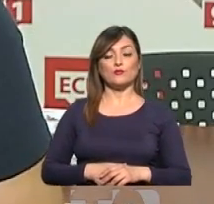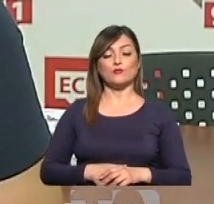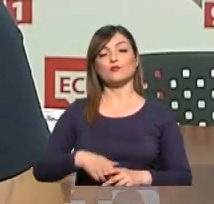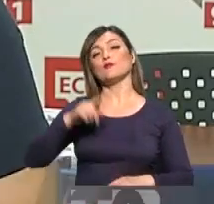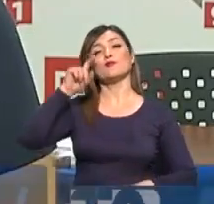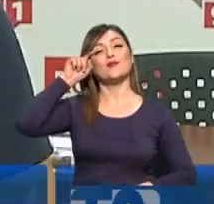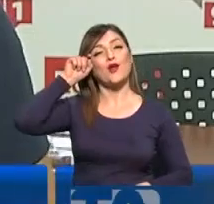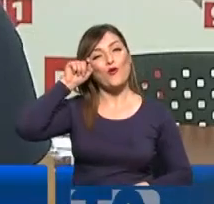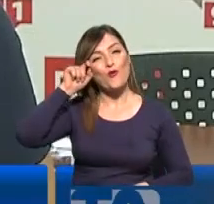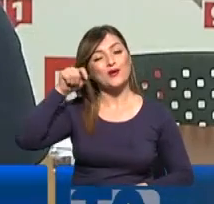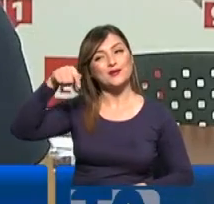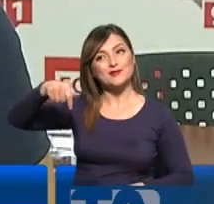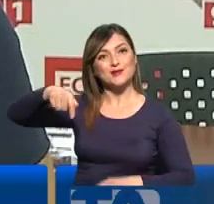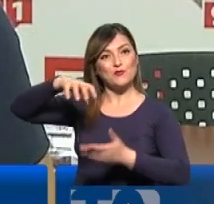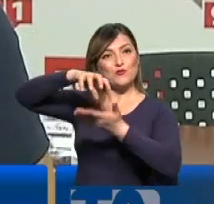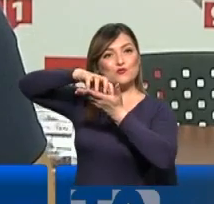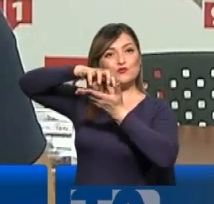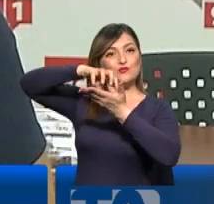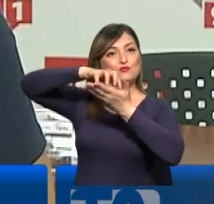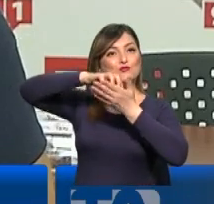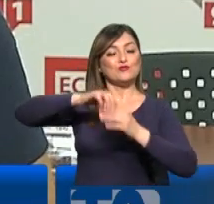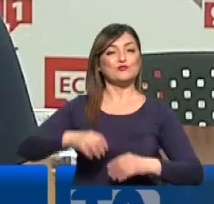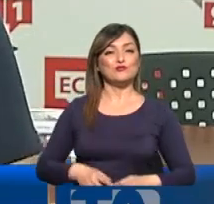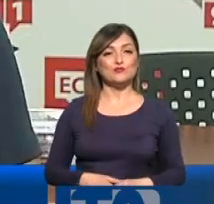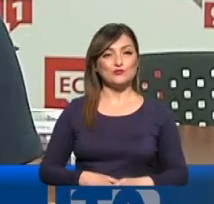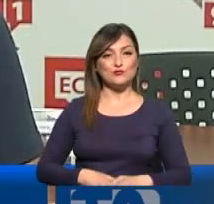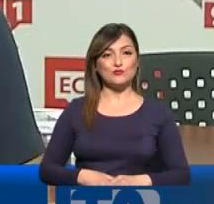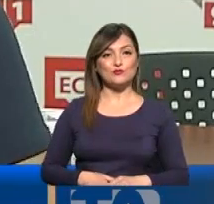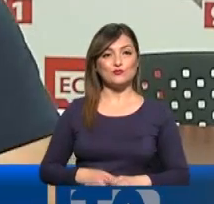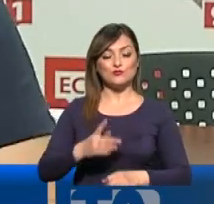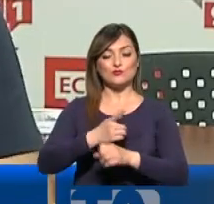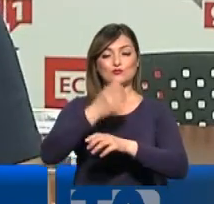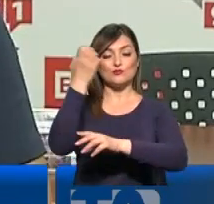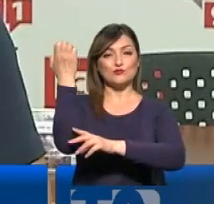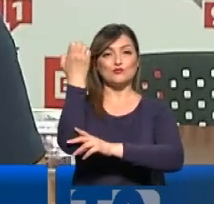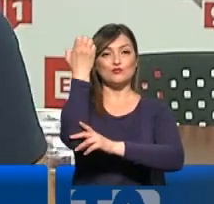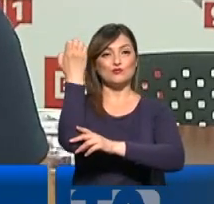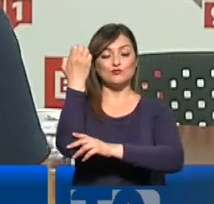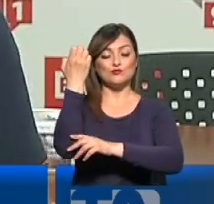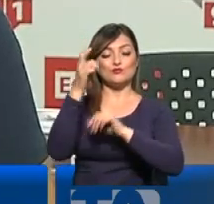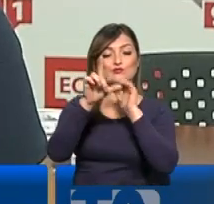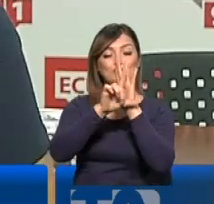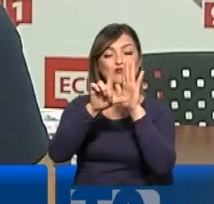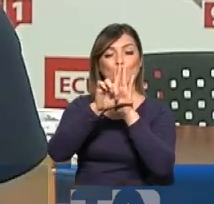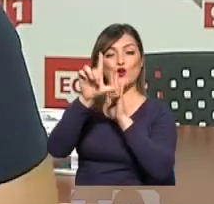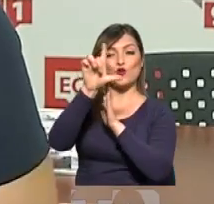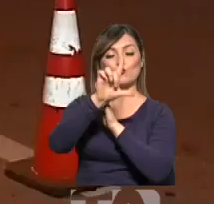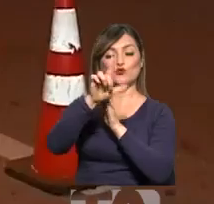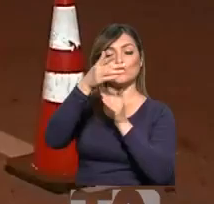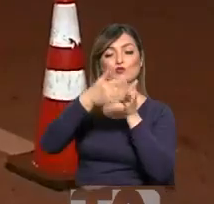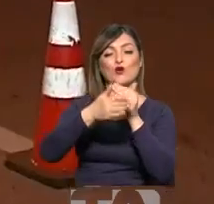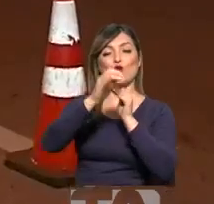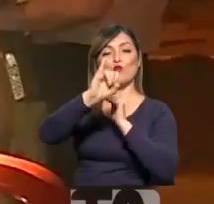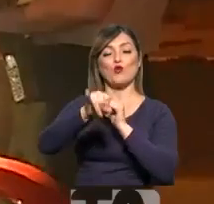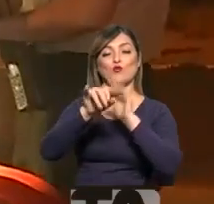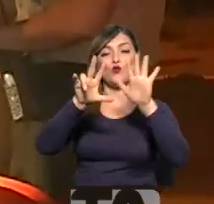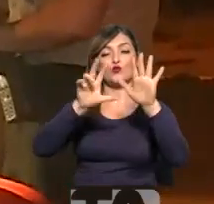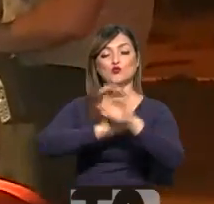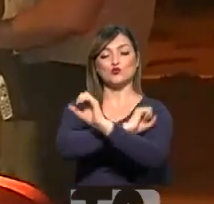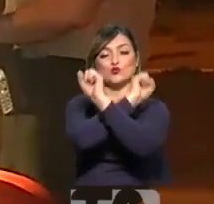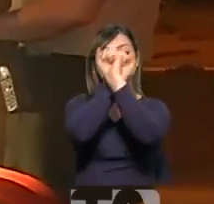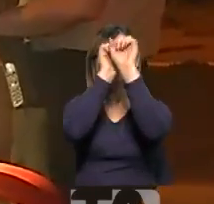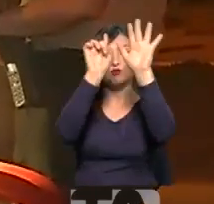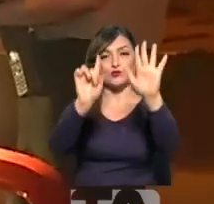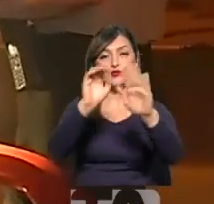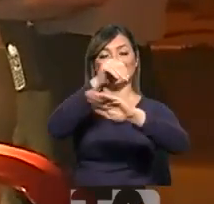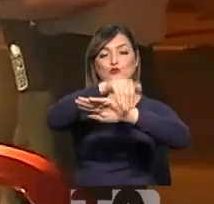Recordarles también que aquí en la provincia del Oro cuenta con un estado de excepción y un toque de queda que va de lunes a jueves de 8:00 a.m. a 6:00 p.m. y